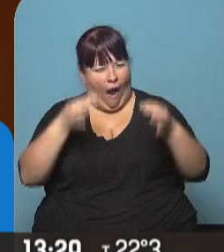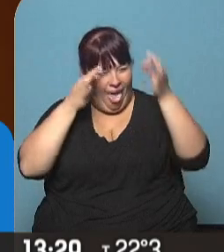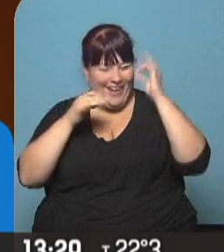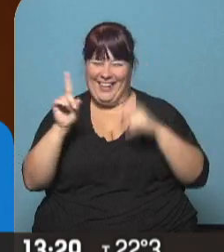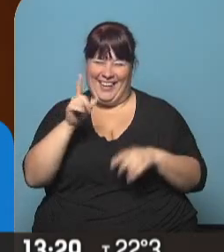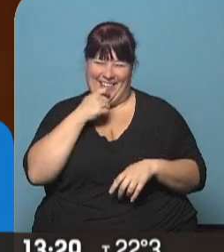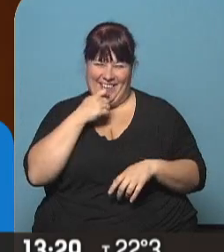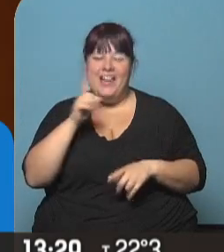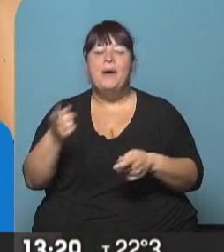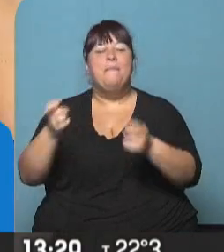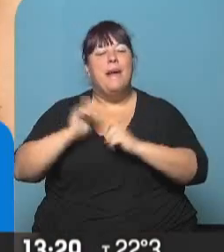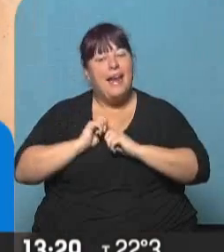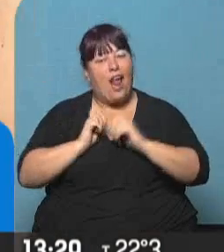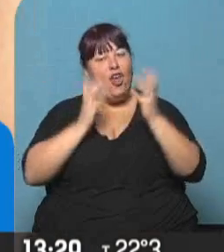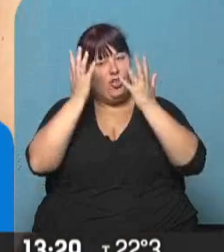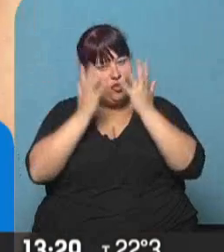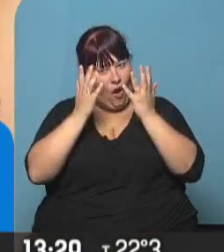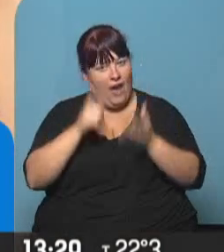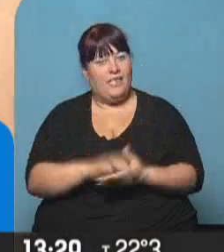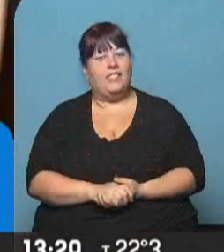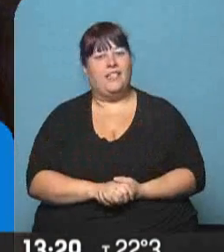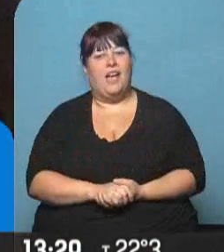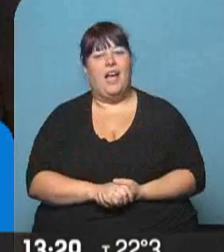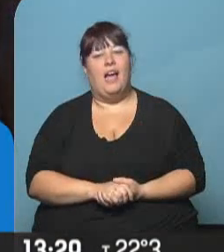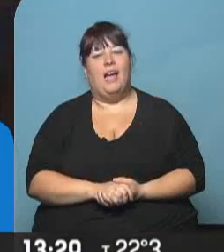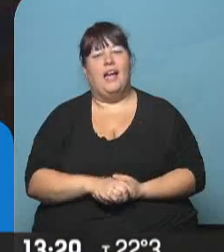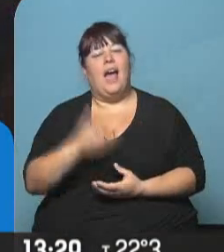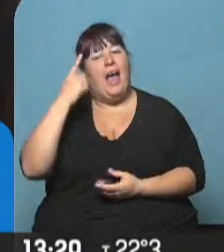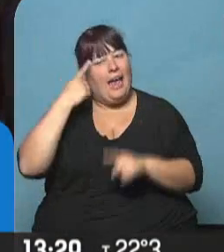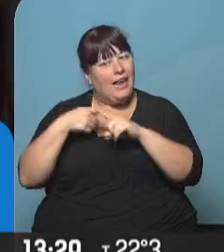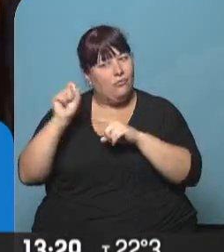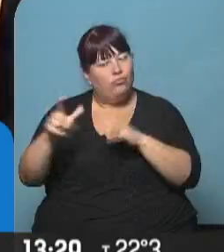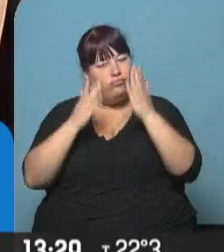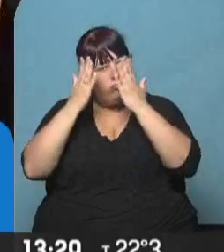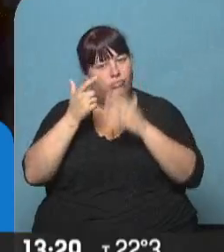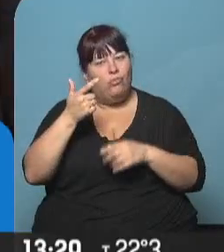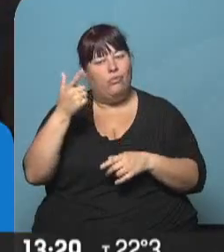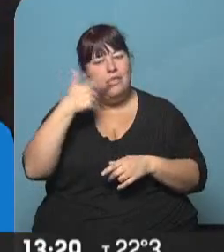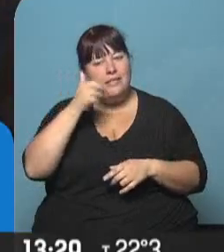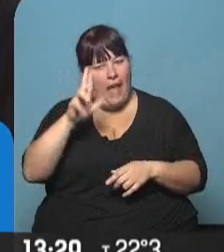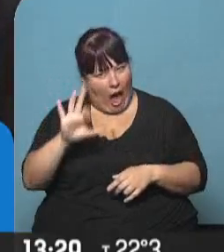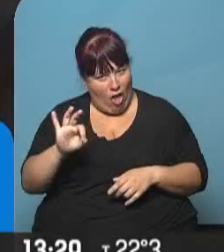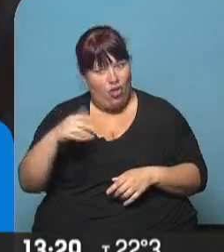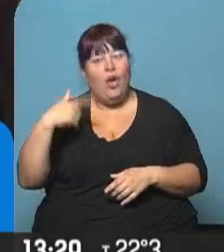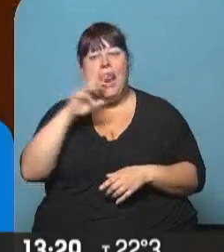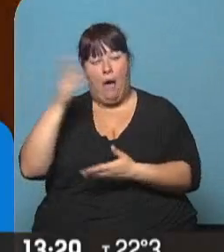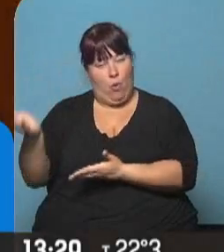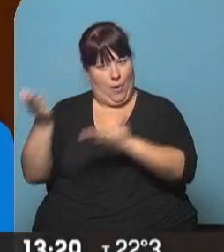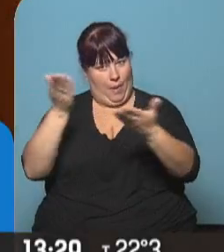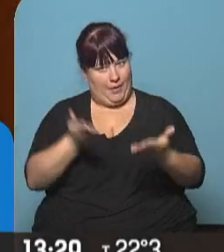no. Regaló una toalla que usaba mucho Sandro. Voy a pasarla al